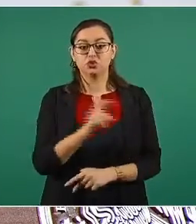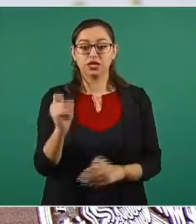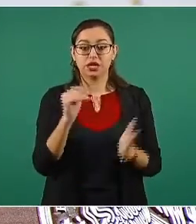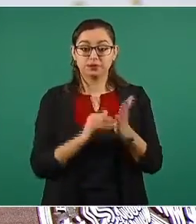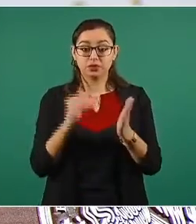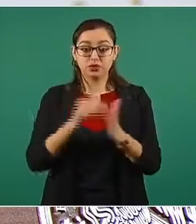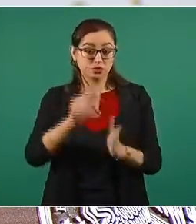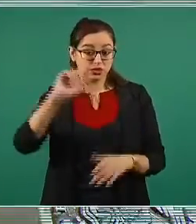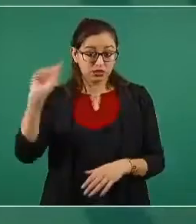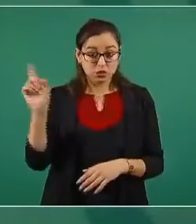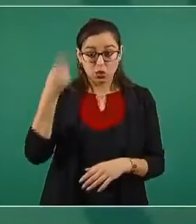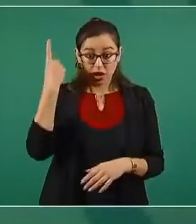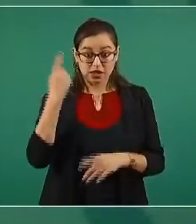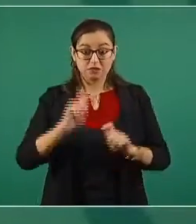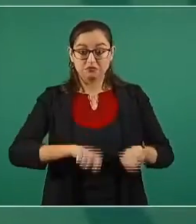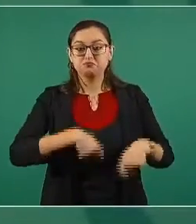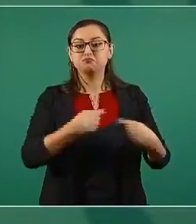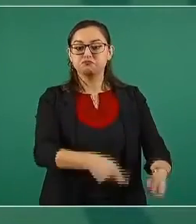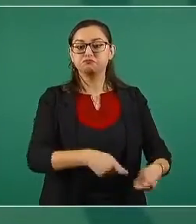Todo eso.